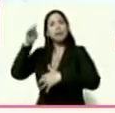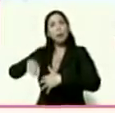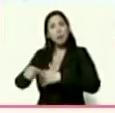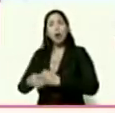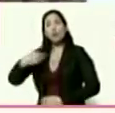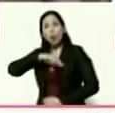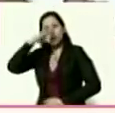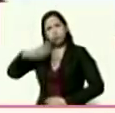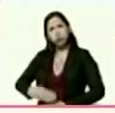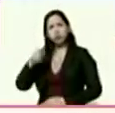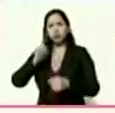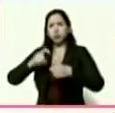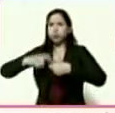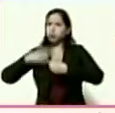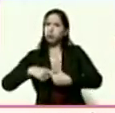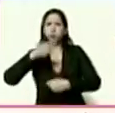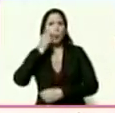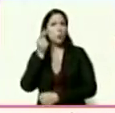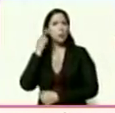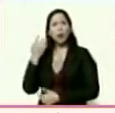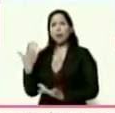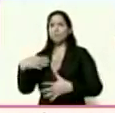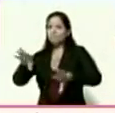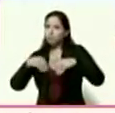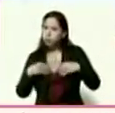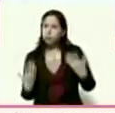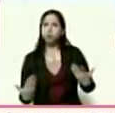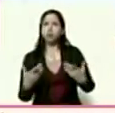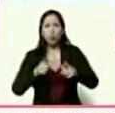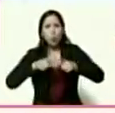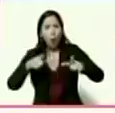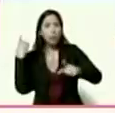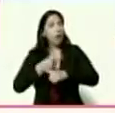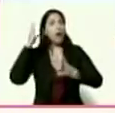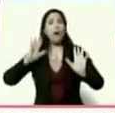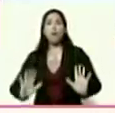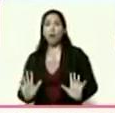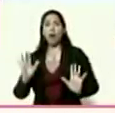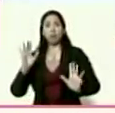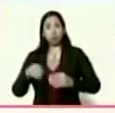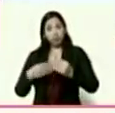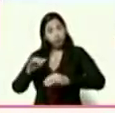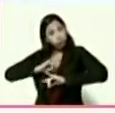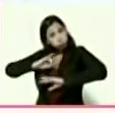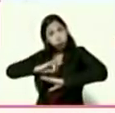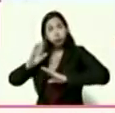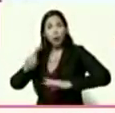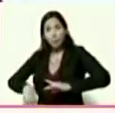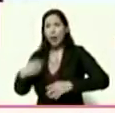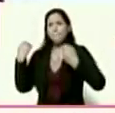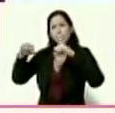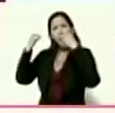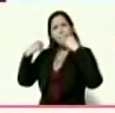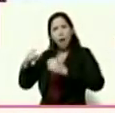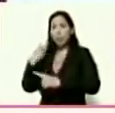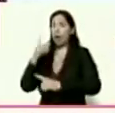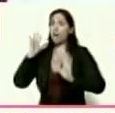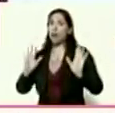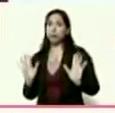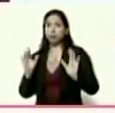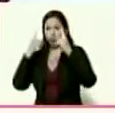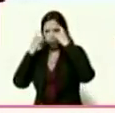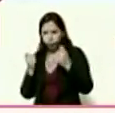nuestros milicianos y milicianas tomando los puestos que corresponde, haciendo el entrenamiento que corresponde.